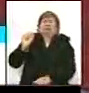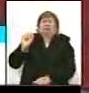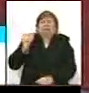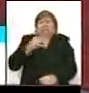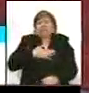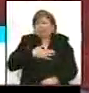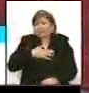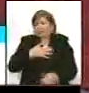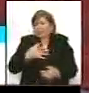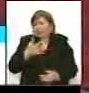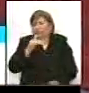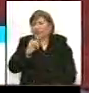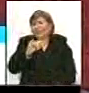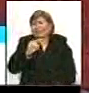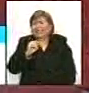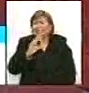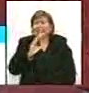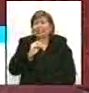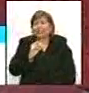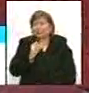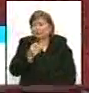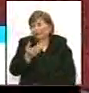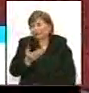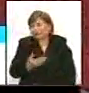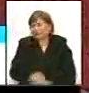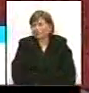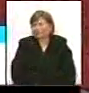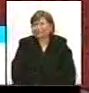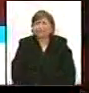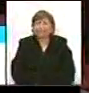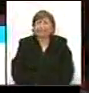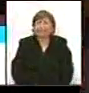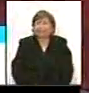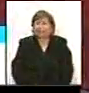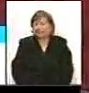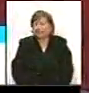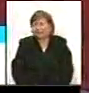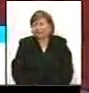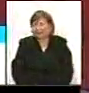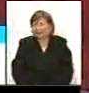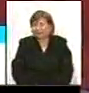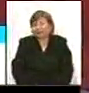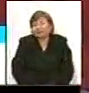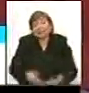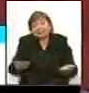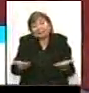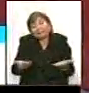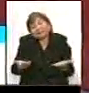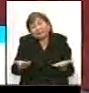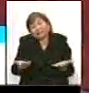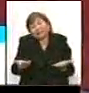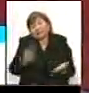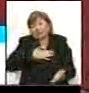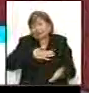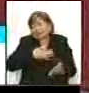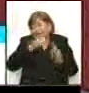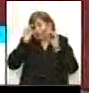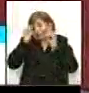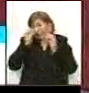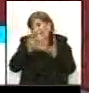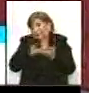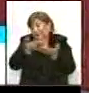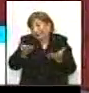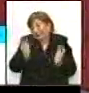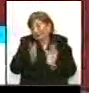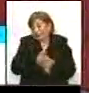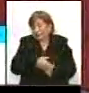una interrupción de Gino Costa. Gino Costa está interviniendo. Bueno, señora Presidenta, esa es mi propuesta, que se agregue los movimientos